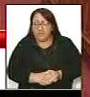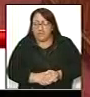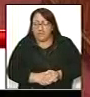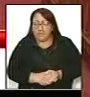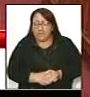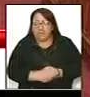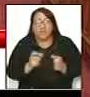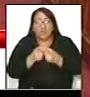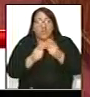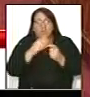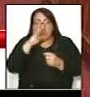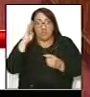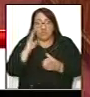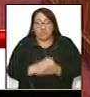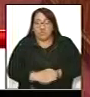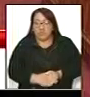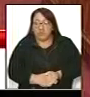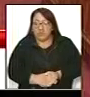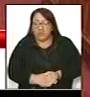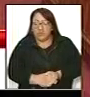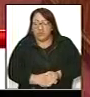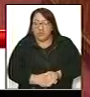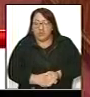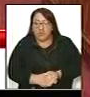Tiene la palabra congresista Bruce.